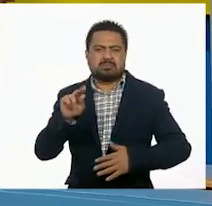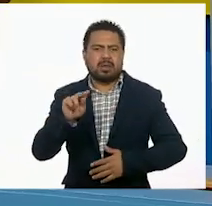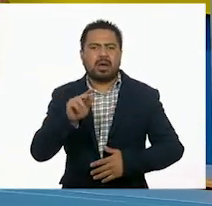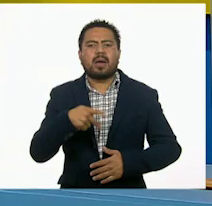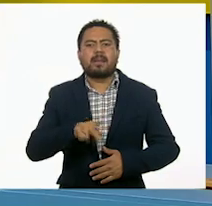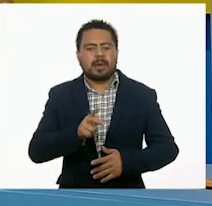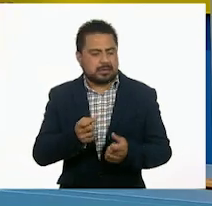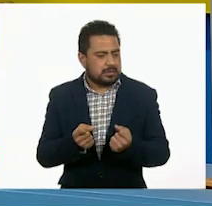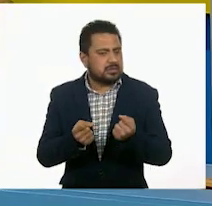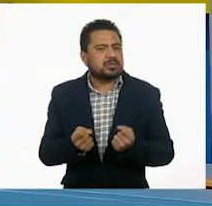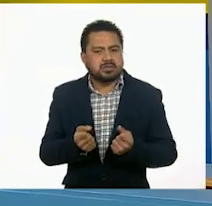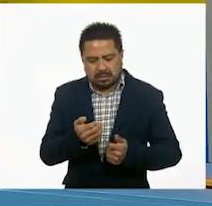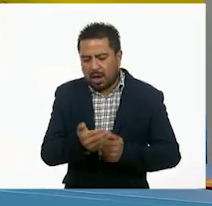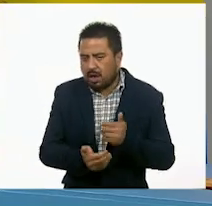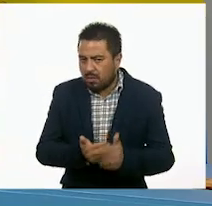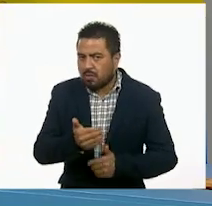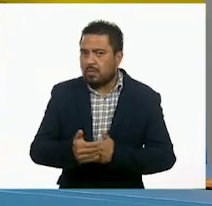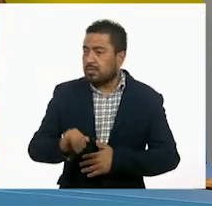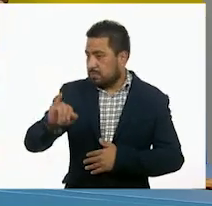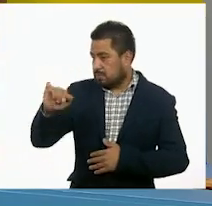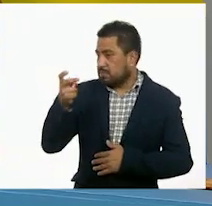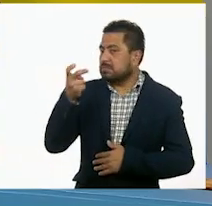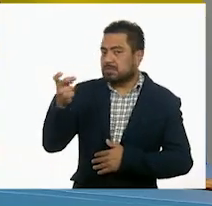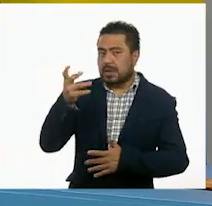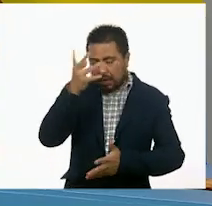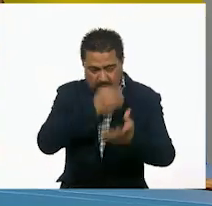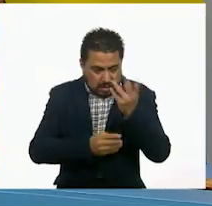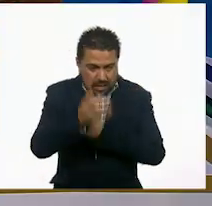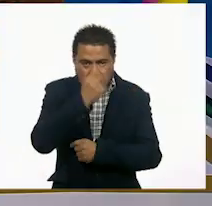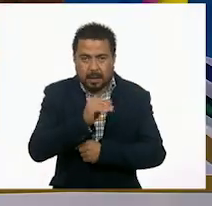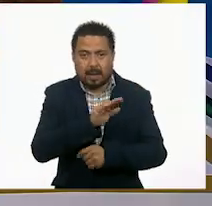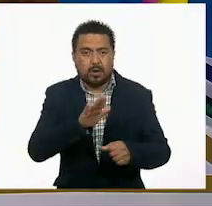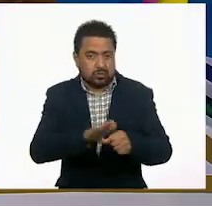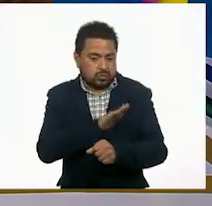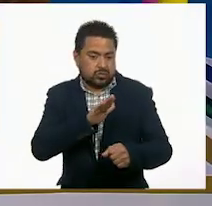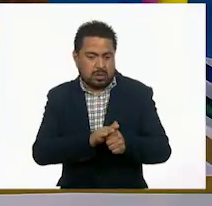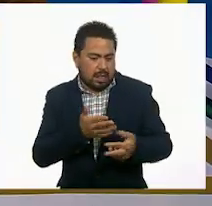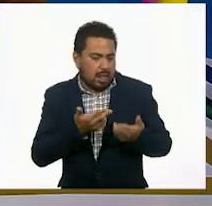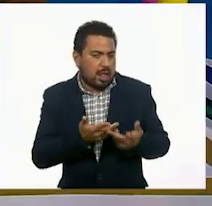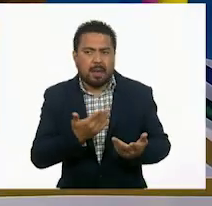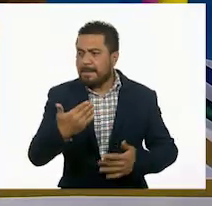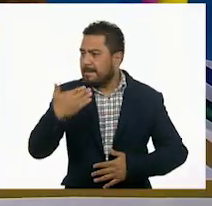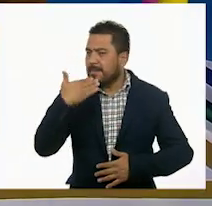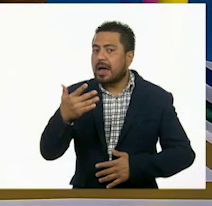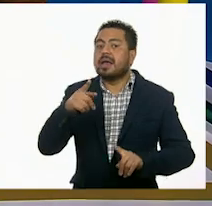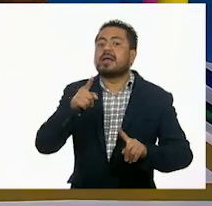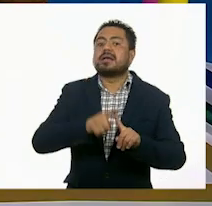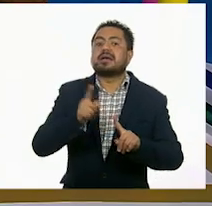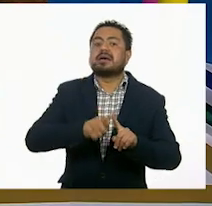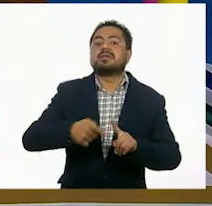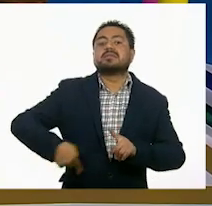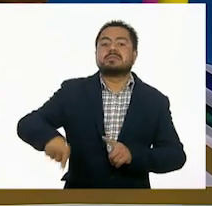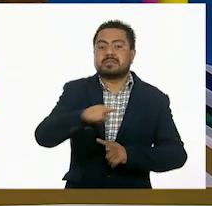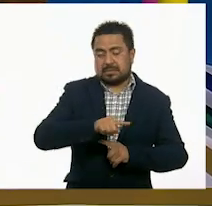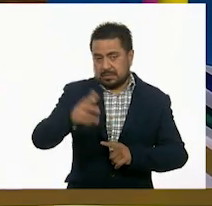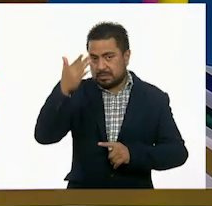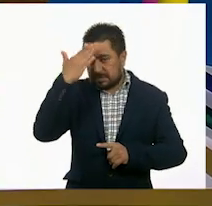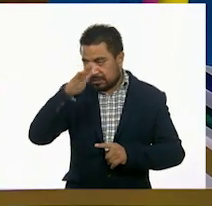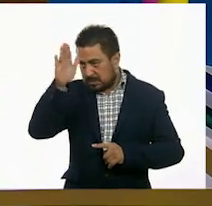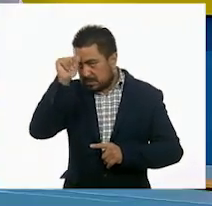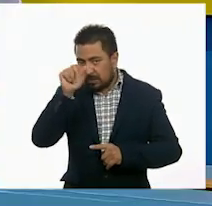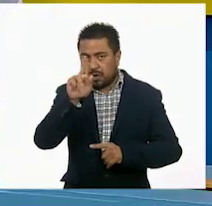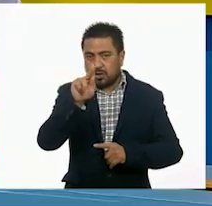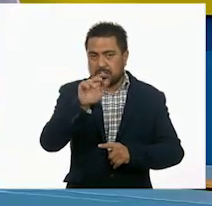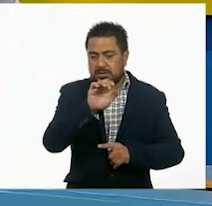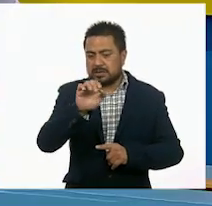vayamos seguro, paso seguro. Exacto, y que aprendamos bastante y bien. Bien, entonces estaría línea de 80 centímetros,